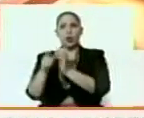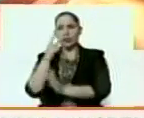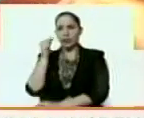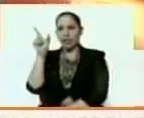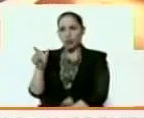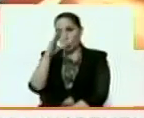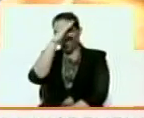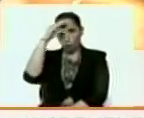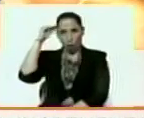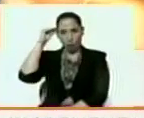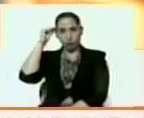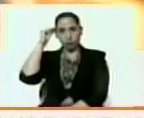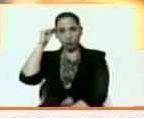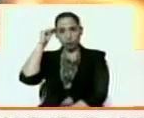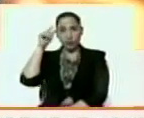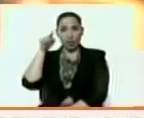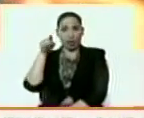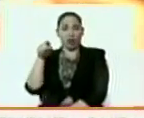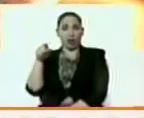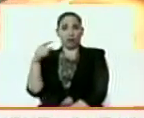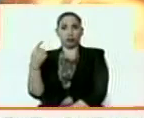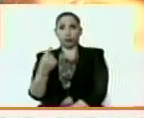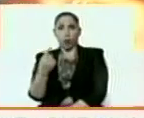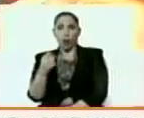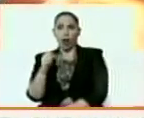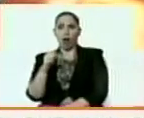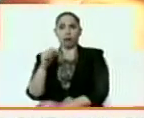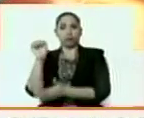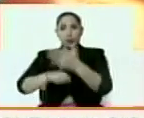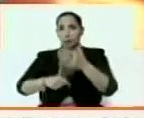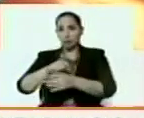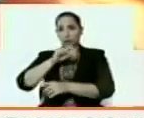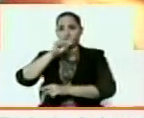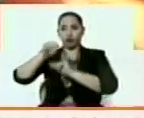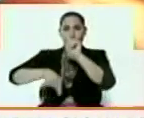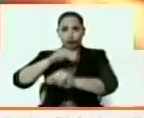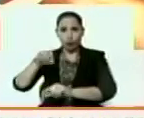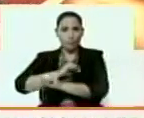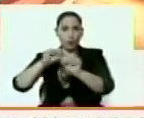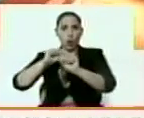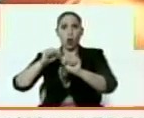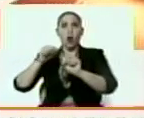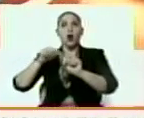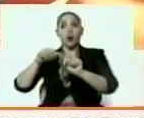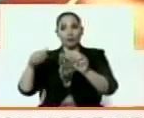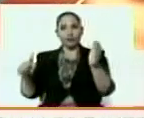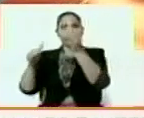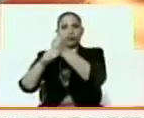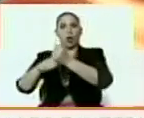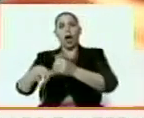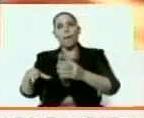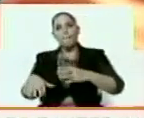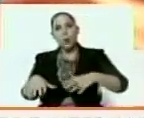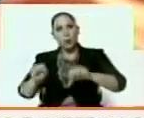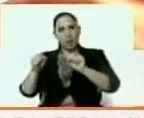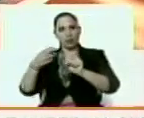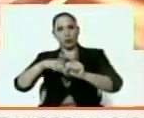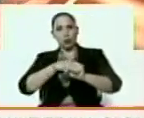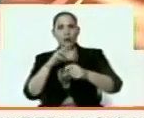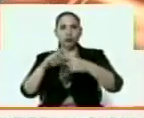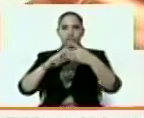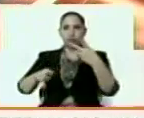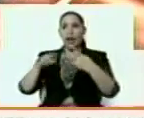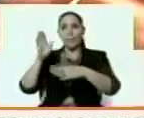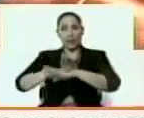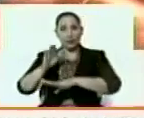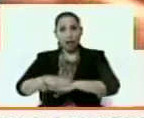Donald Trump, sin tirar una sola bomba en Venezuela, consiguió apropiarse de nuestros activos. Y es lo que está ocurriendo en este momento. Si